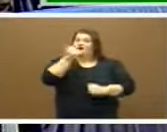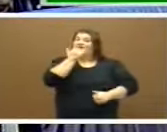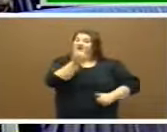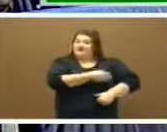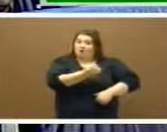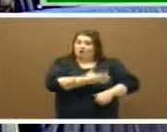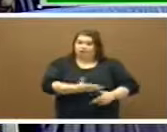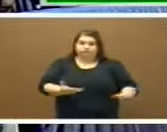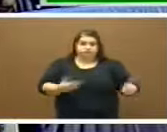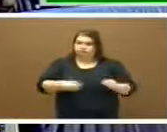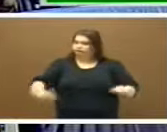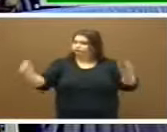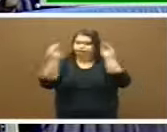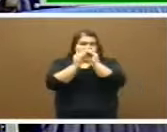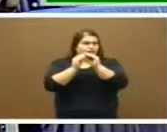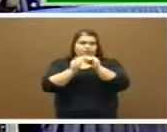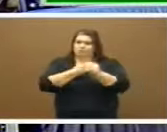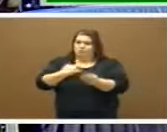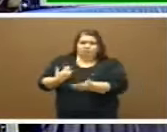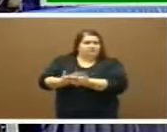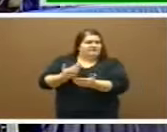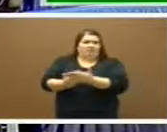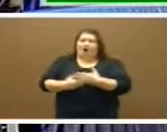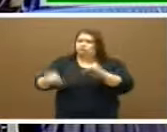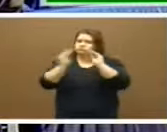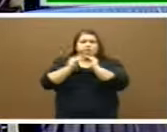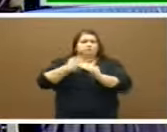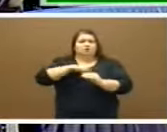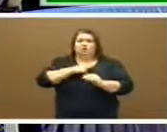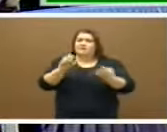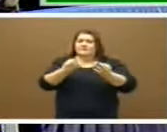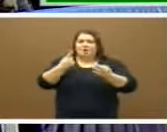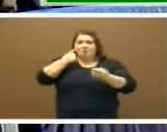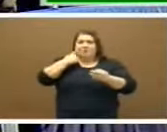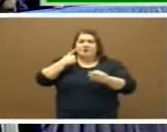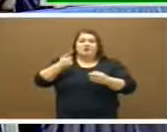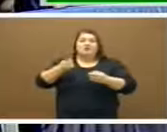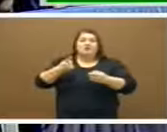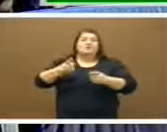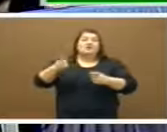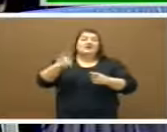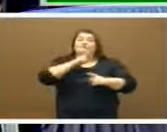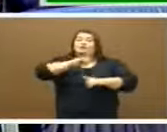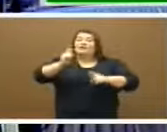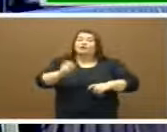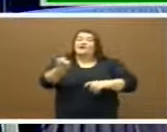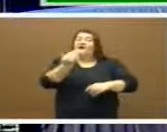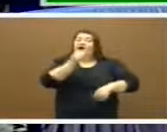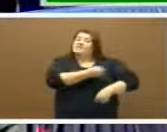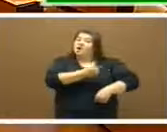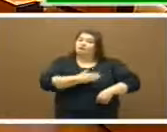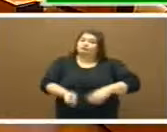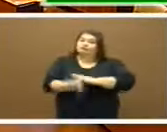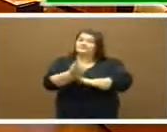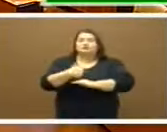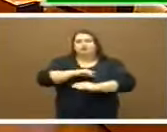ahorro, coincidimos con usted en la justificación. Hay que evitar injerencias políticas en las fundaciones de cajas de ahorro. Nada más y muchas gracias.